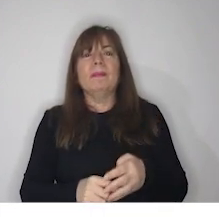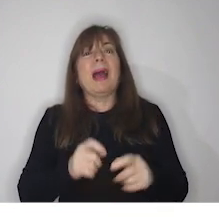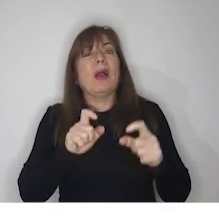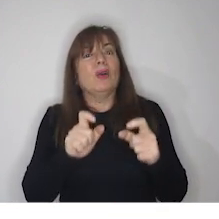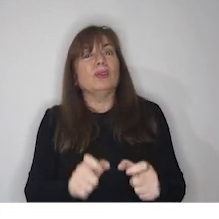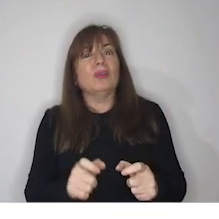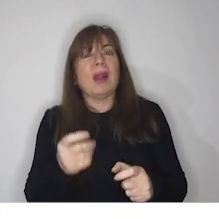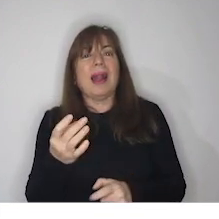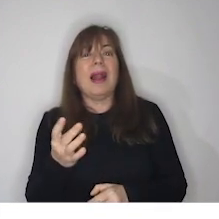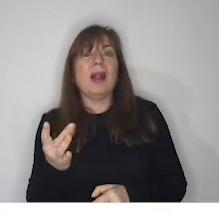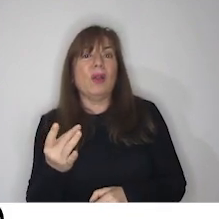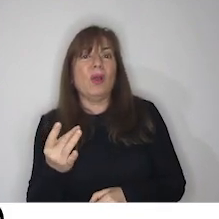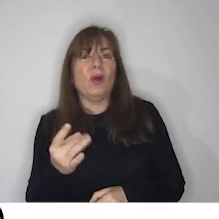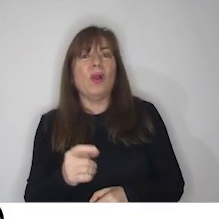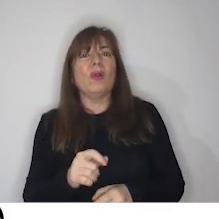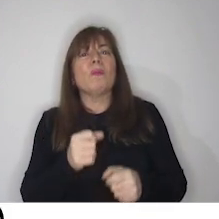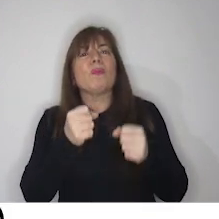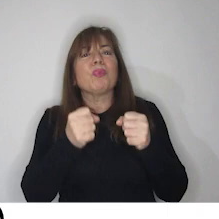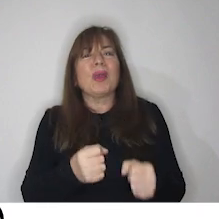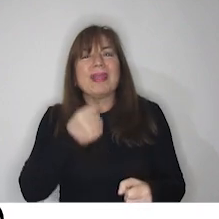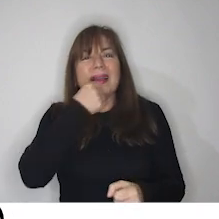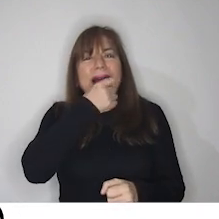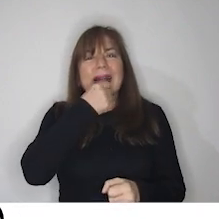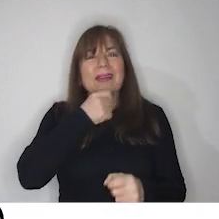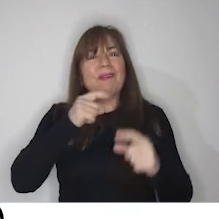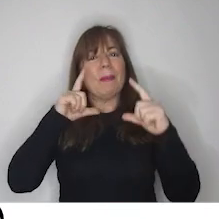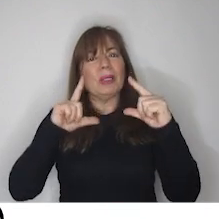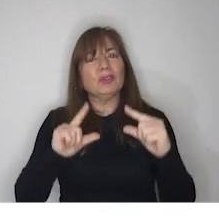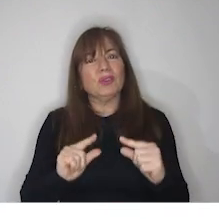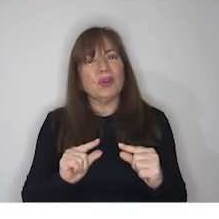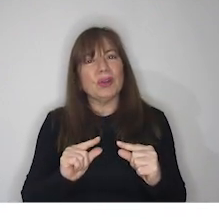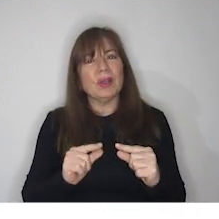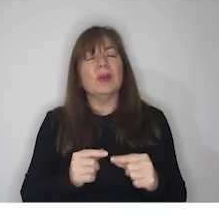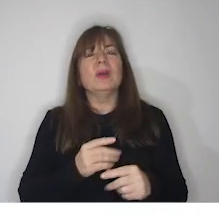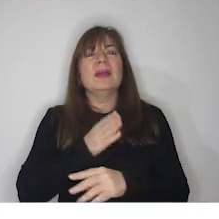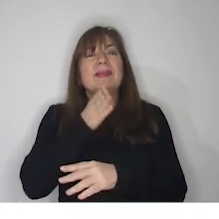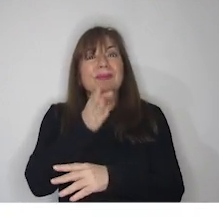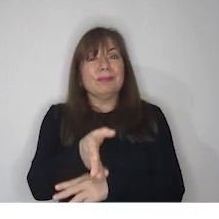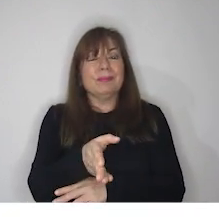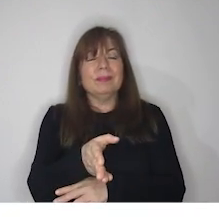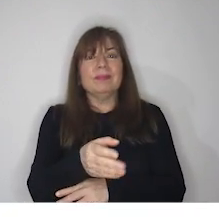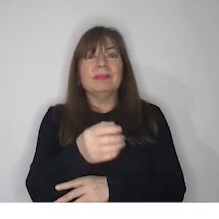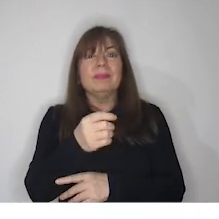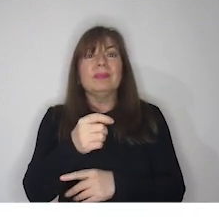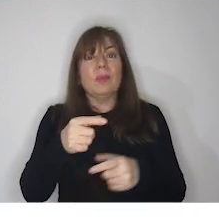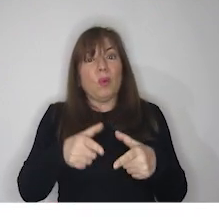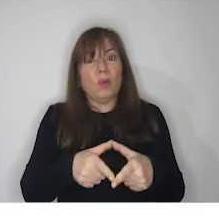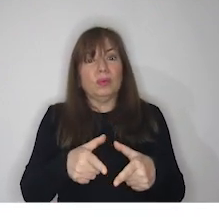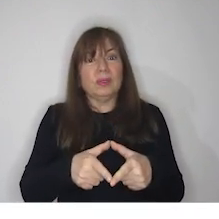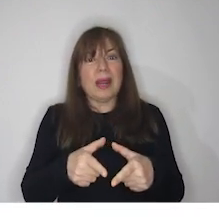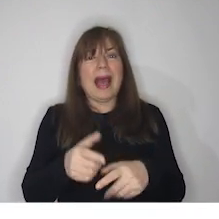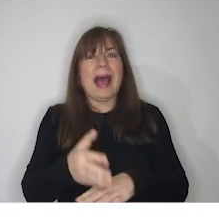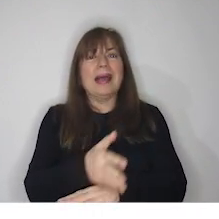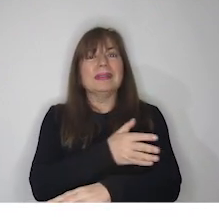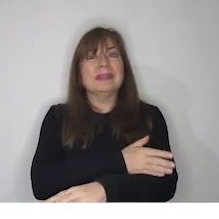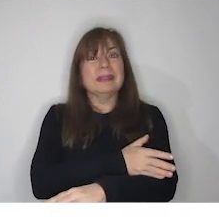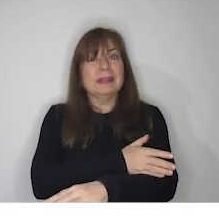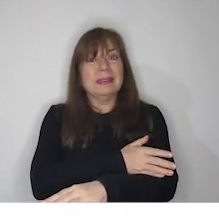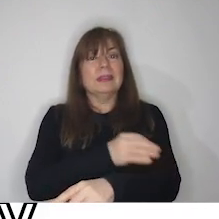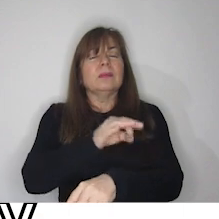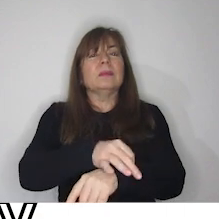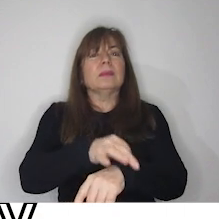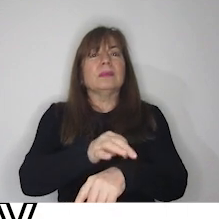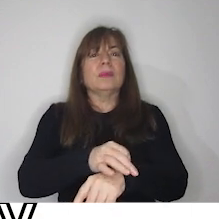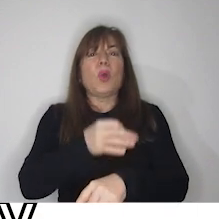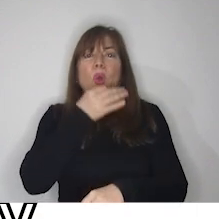el dolor, puedes utilizar antiinflamatorios orales siempre y cuando consultes con un profesional antes de consumirlos y revisar bien la fecha